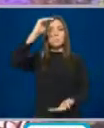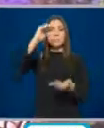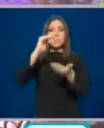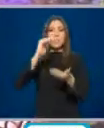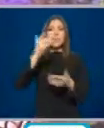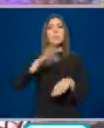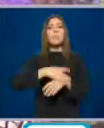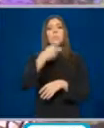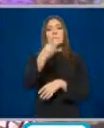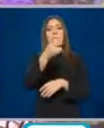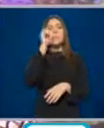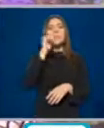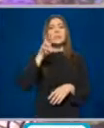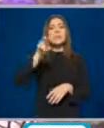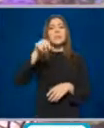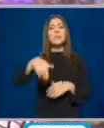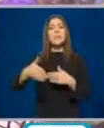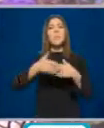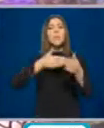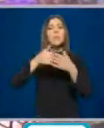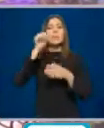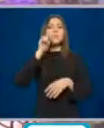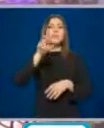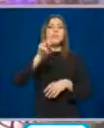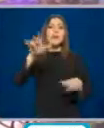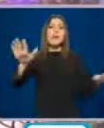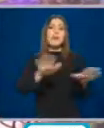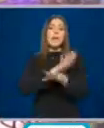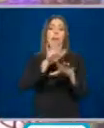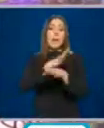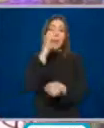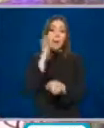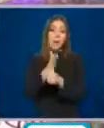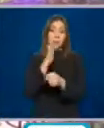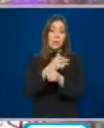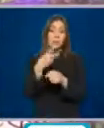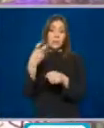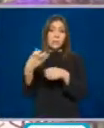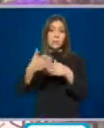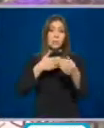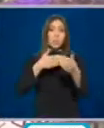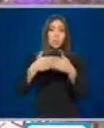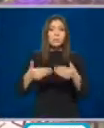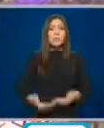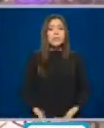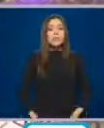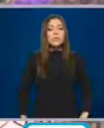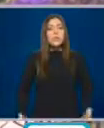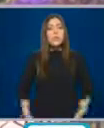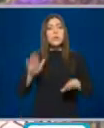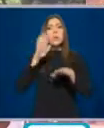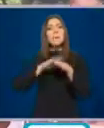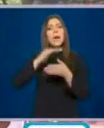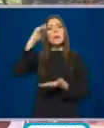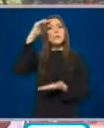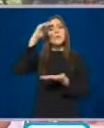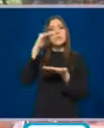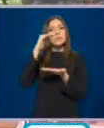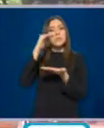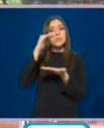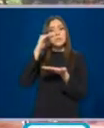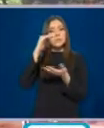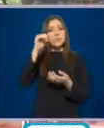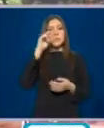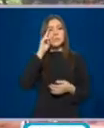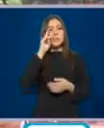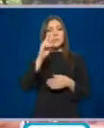cambiando constantemente y generalmente ahorita lo que estamos viendo en tiendas es unos shorts un poquito más chiquitos, ¿no? Como Muy mucho cortos. más Chiquititos. No, hombre,